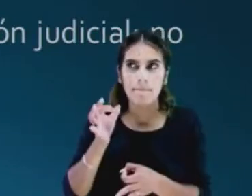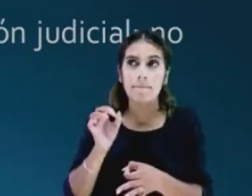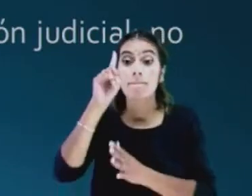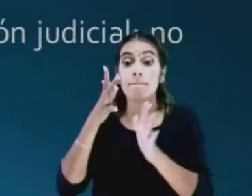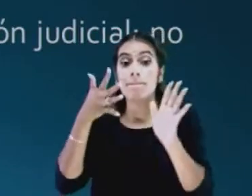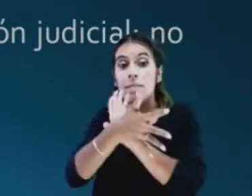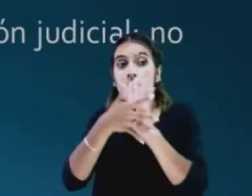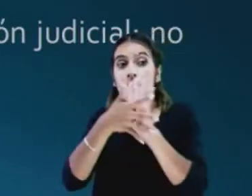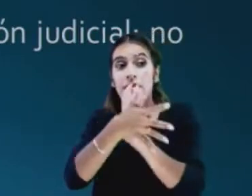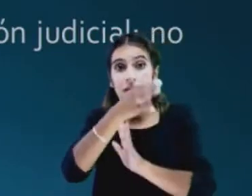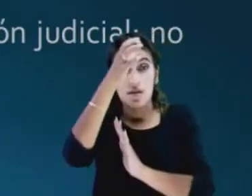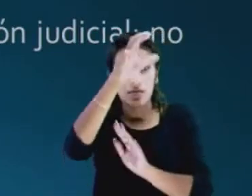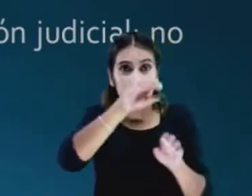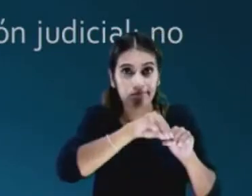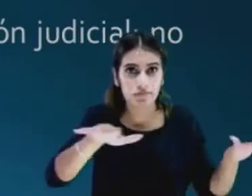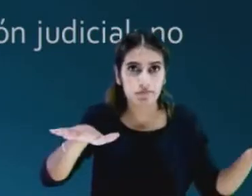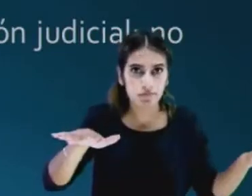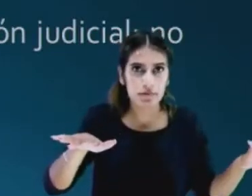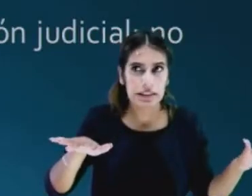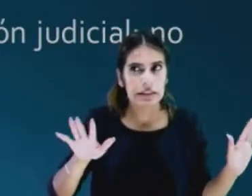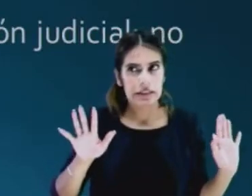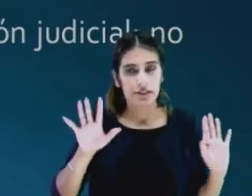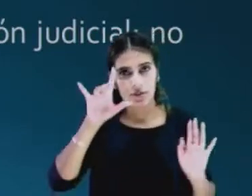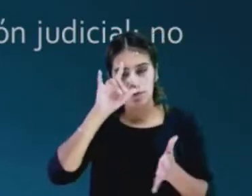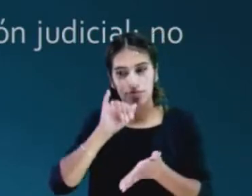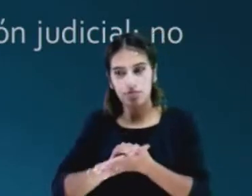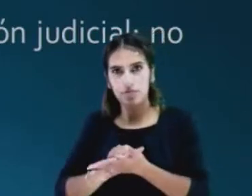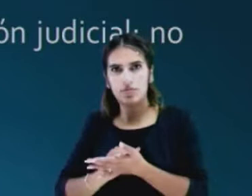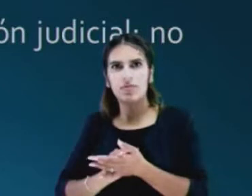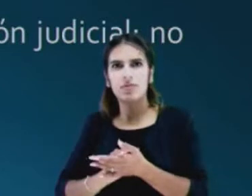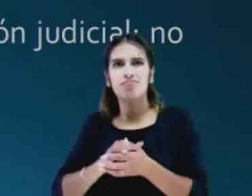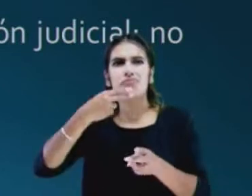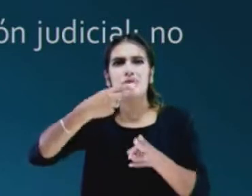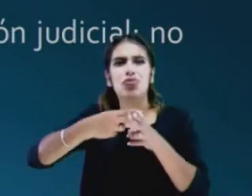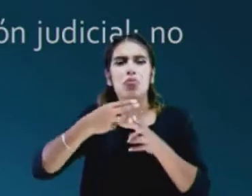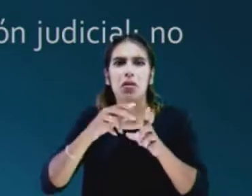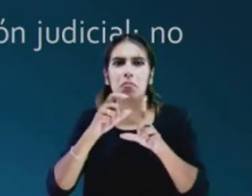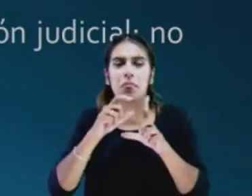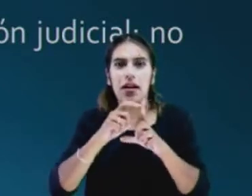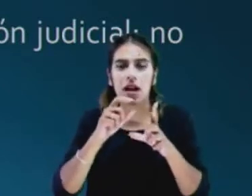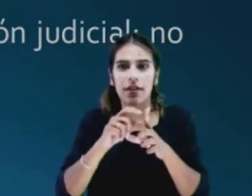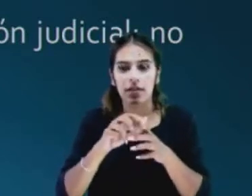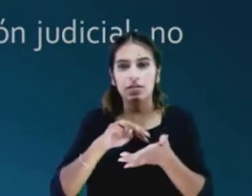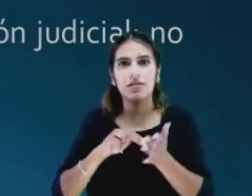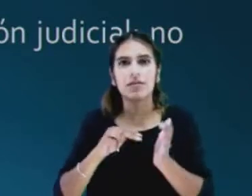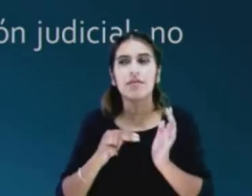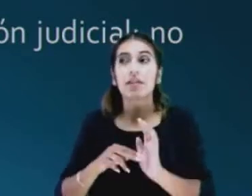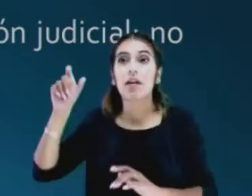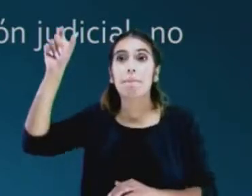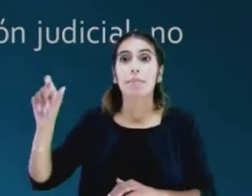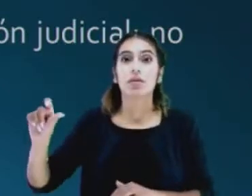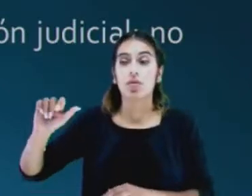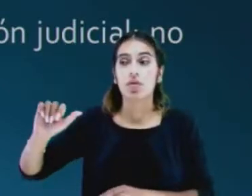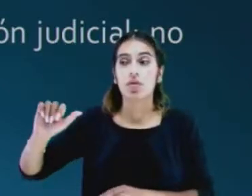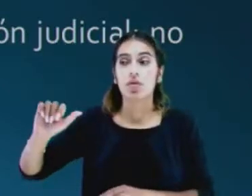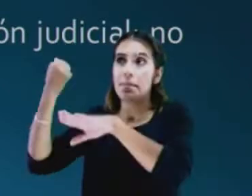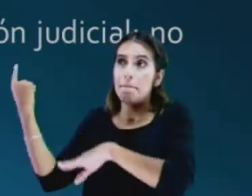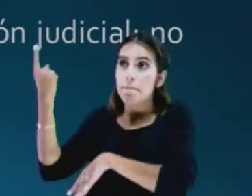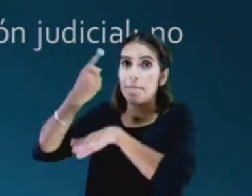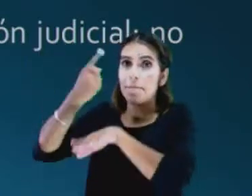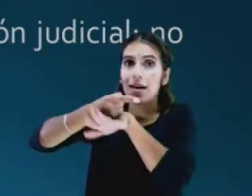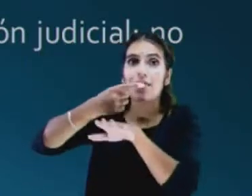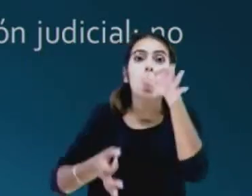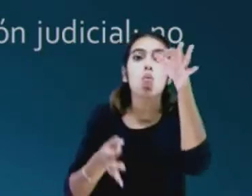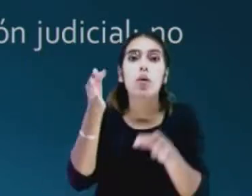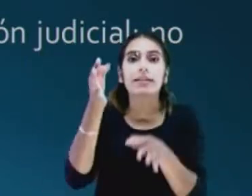y so yun y creemos nosotros que existo jury requiere un auto del juez para hacerlo no la norma no lo dice es